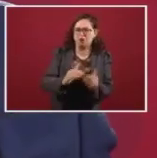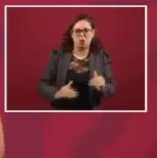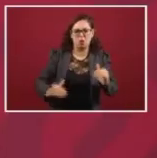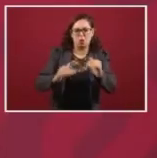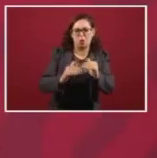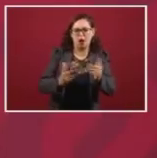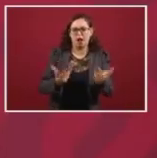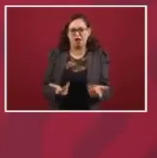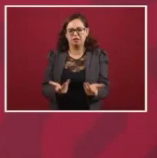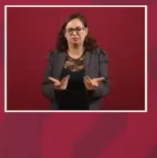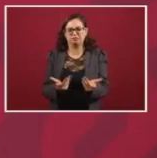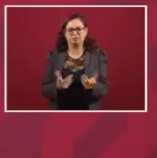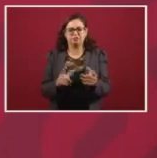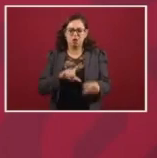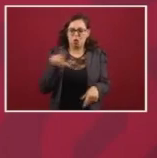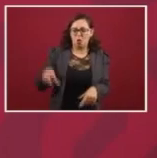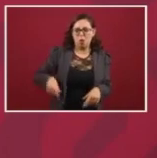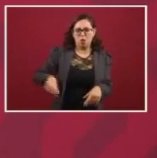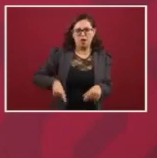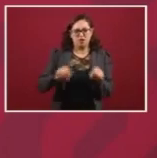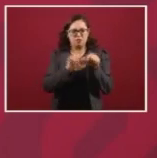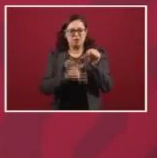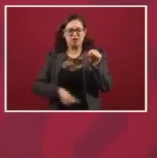había que diluir al Estado